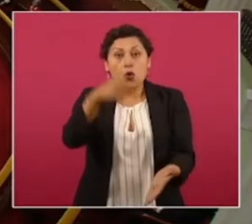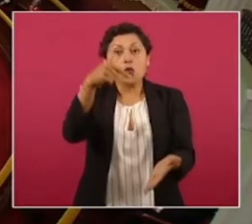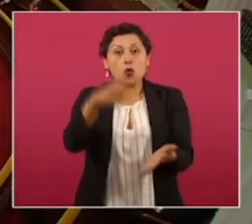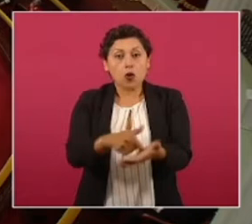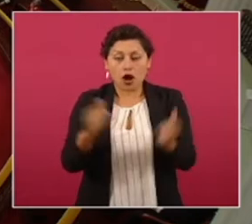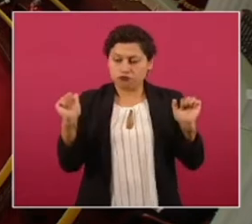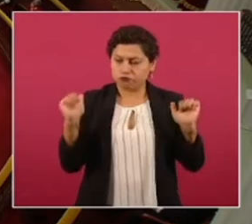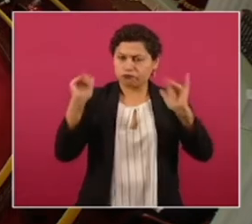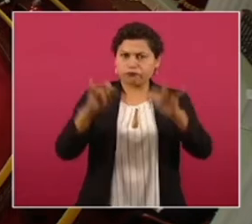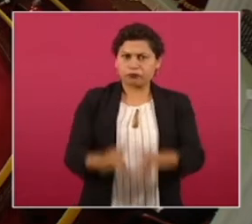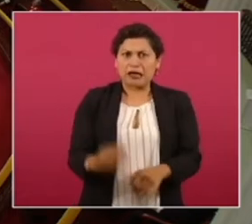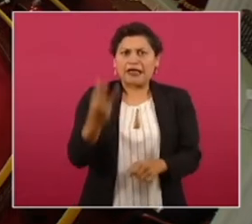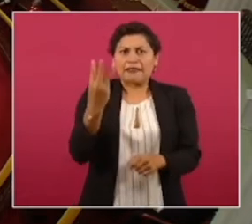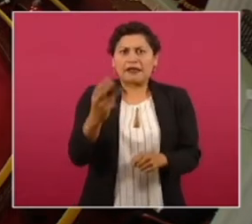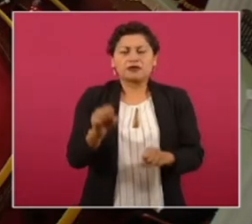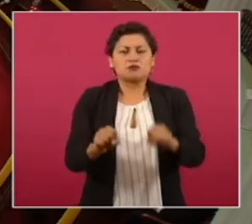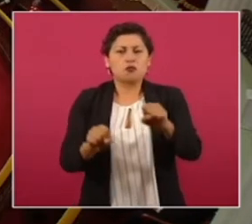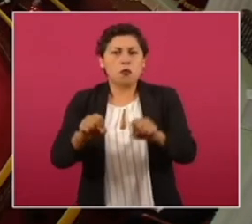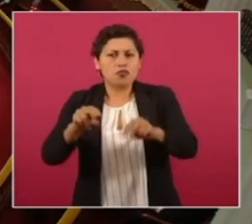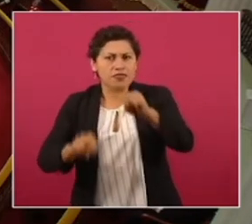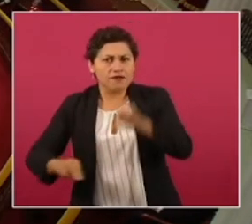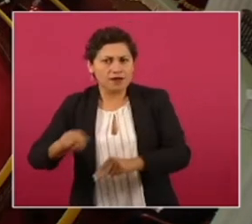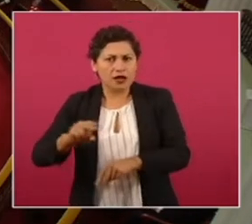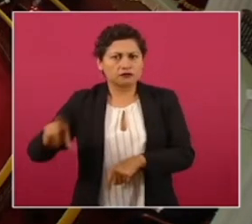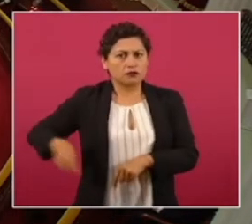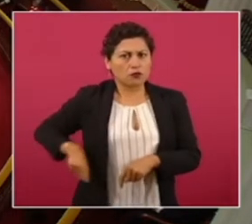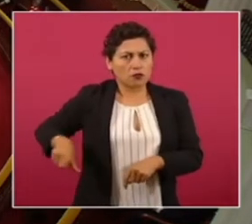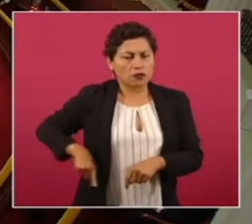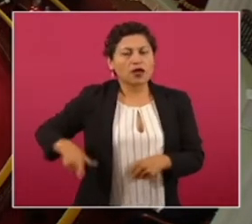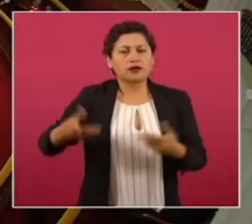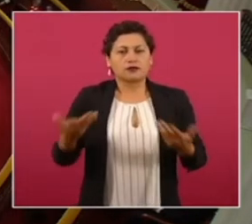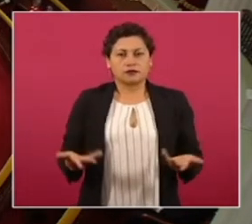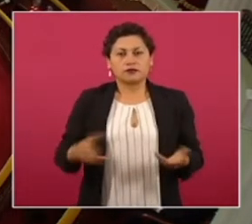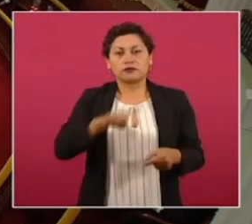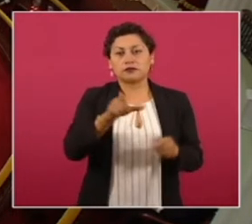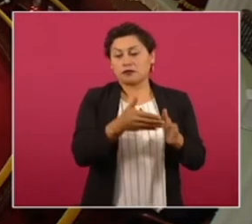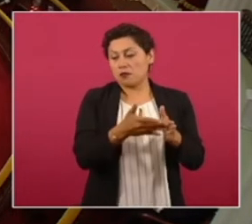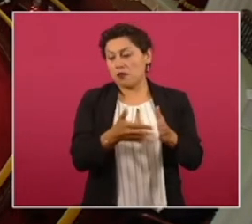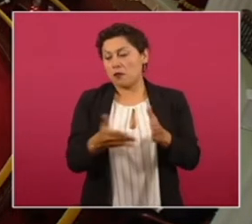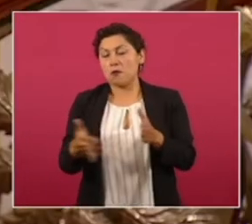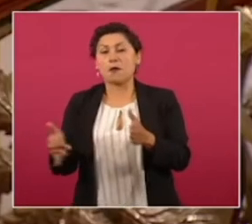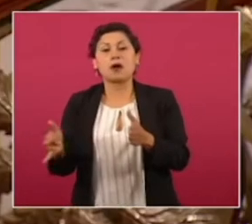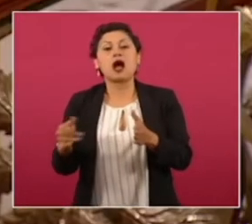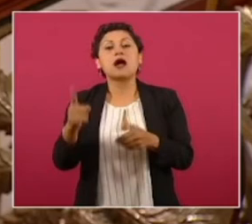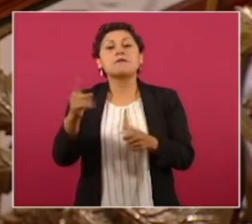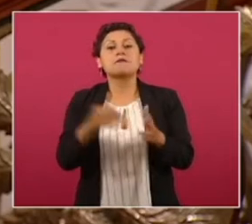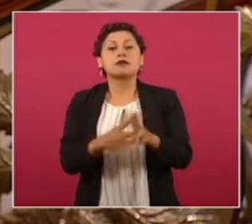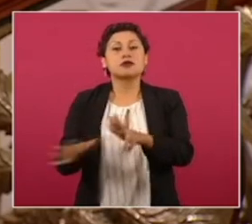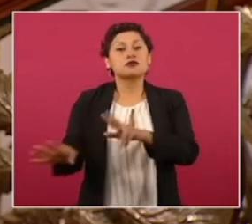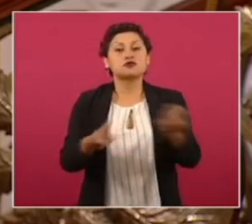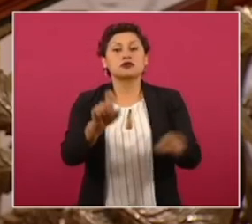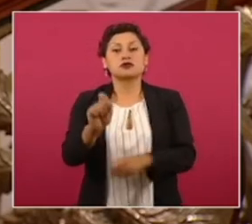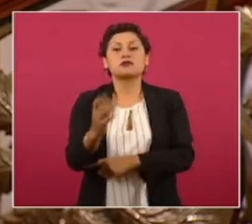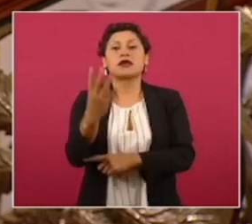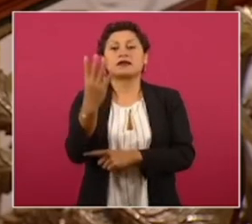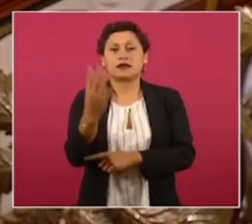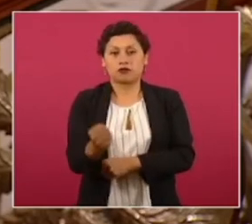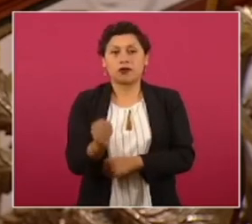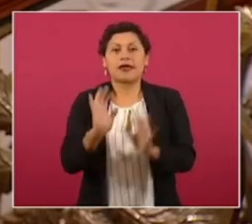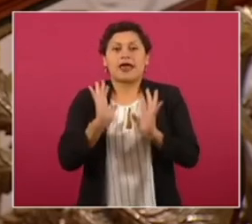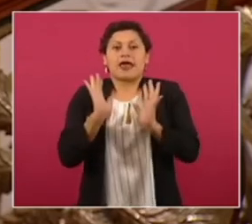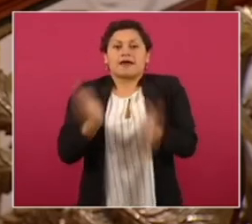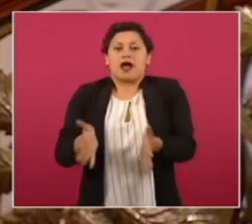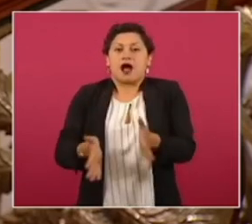poderes de la Unión, intención que se materializó hasta 1829 con la edificación de